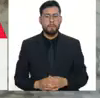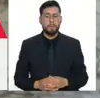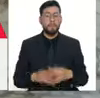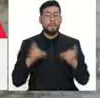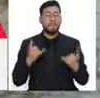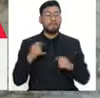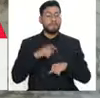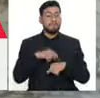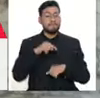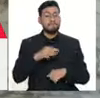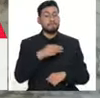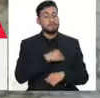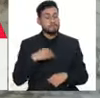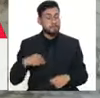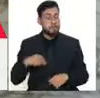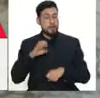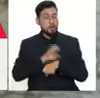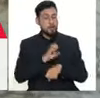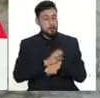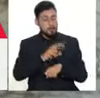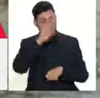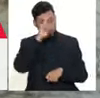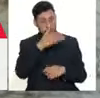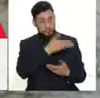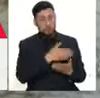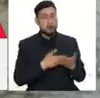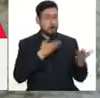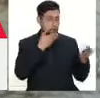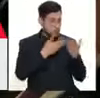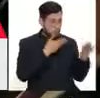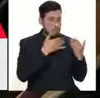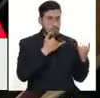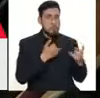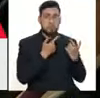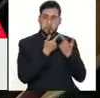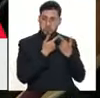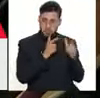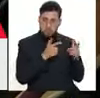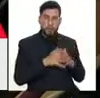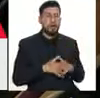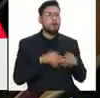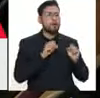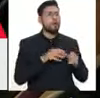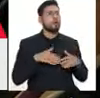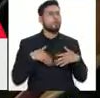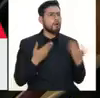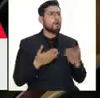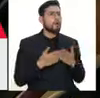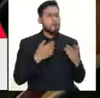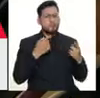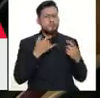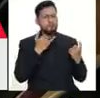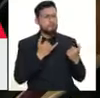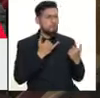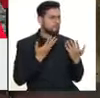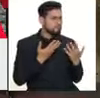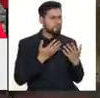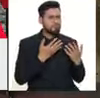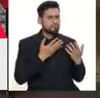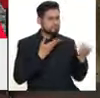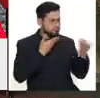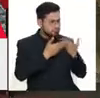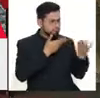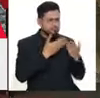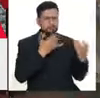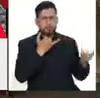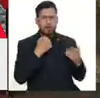esta oportunidad, los ministros del Ecuador y del Perú dialogaron abierta y francamente para definir objetivos y desafíos comunes y abordarlos